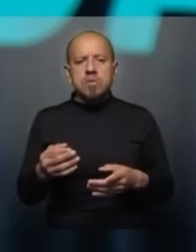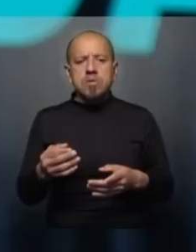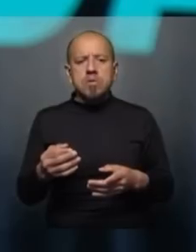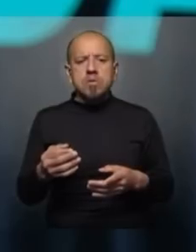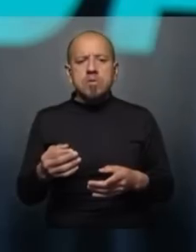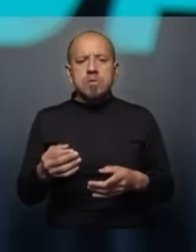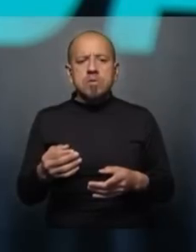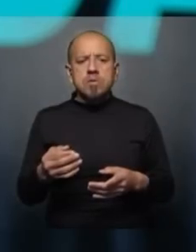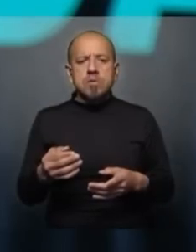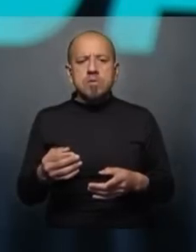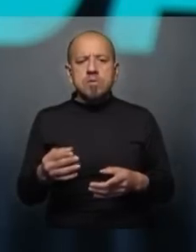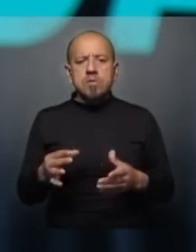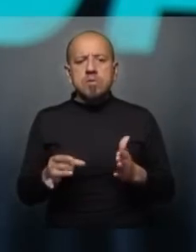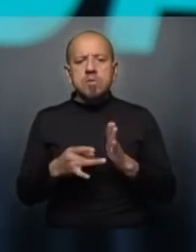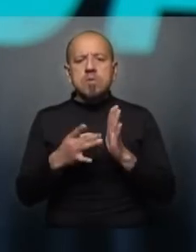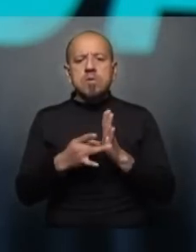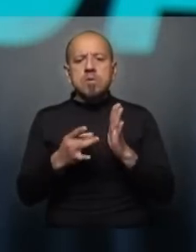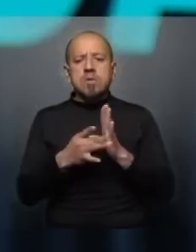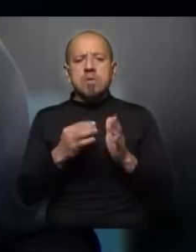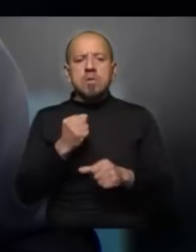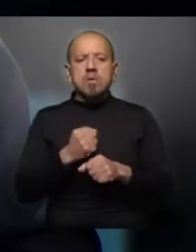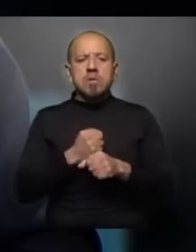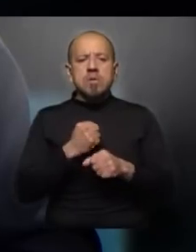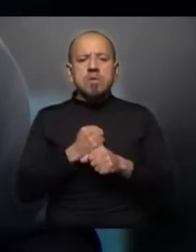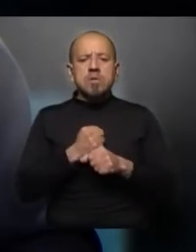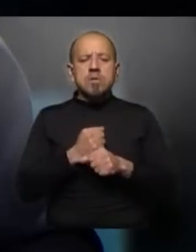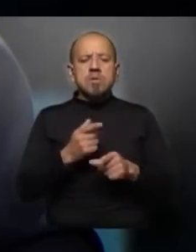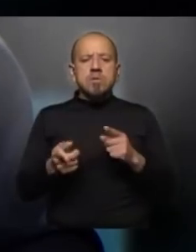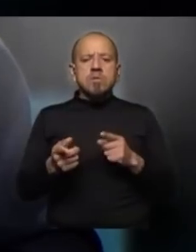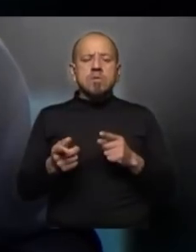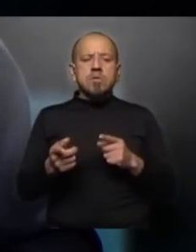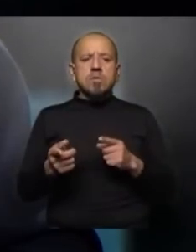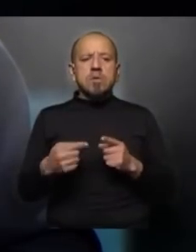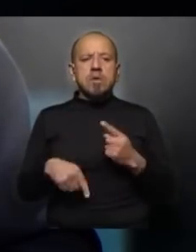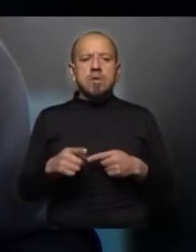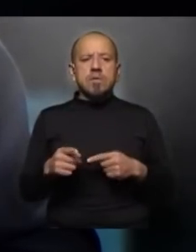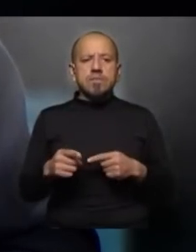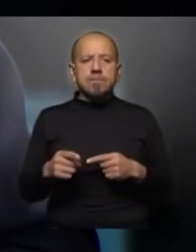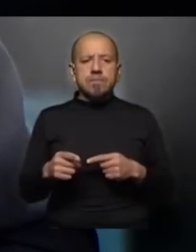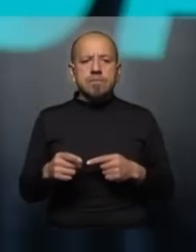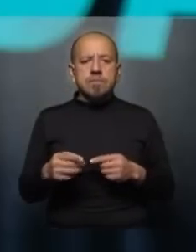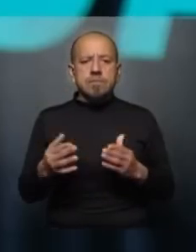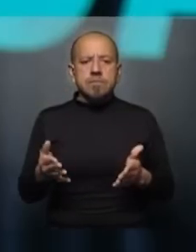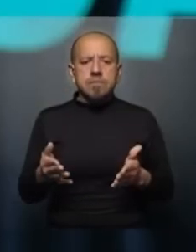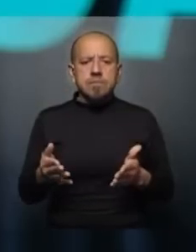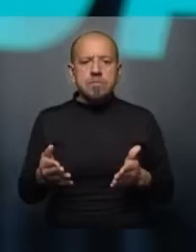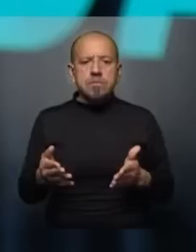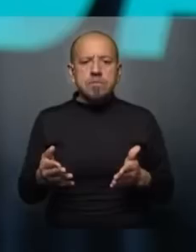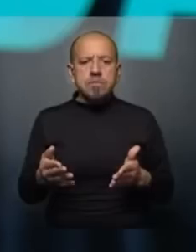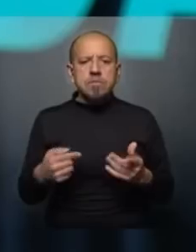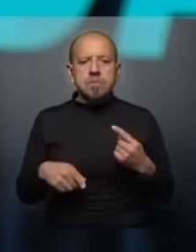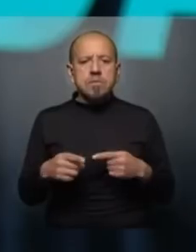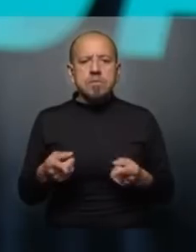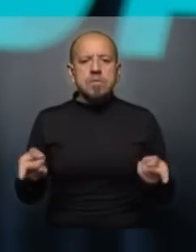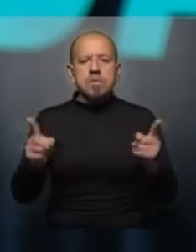digamos la calidad del trabajo que tenemos que nos obliga a veces a exigirnos más de lo que podemos dar este se